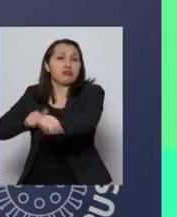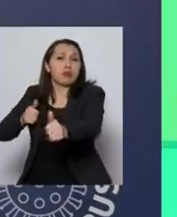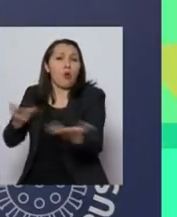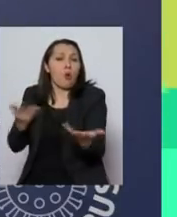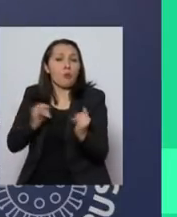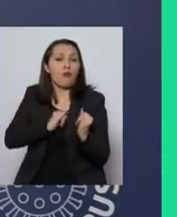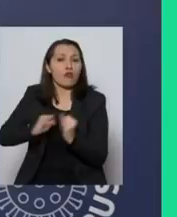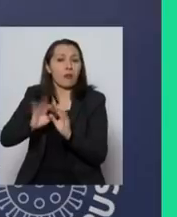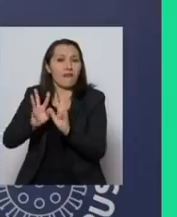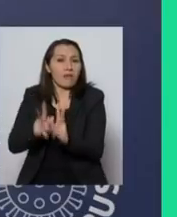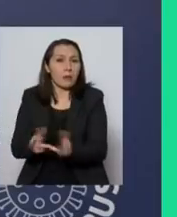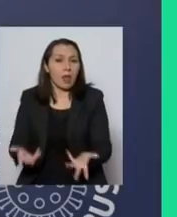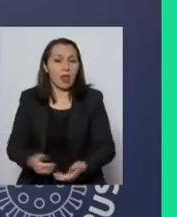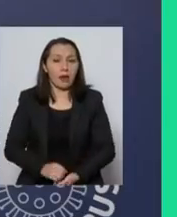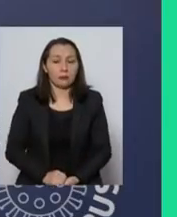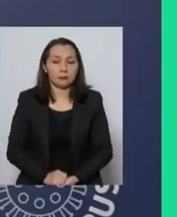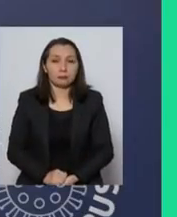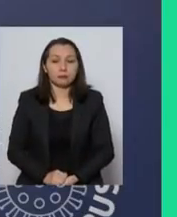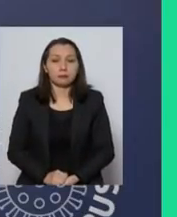adecuada?